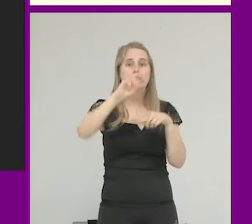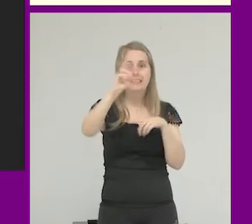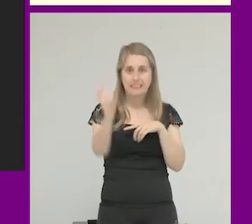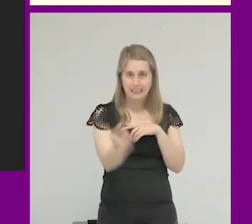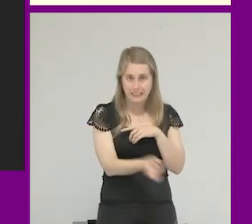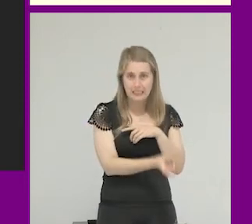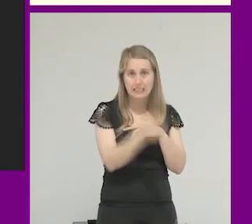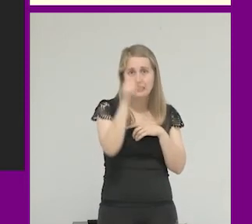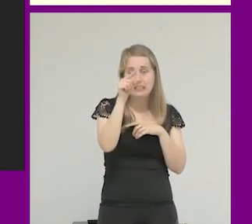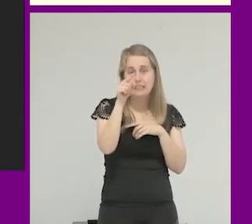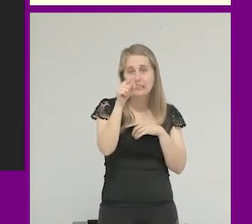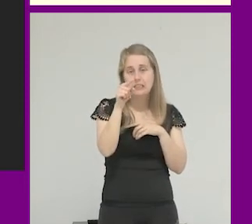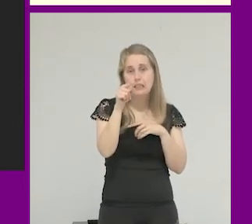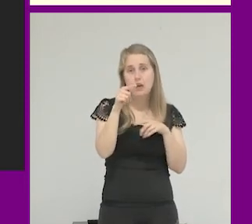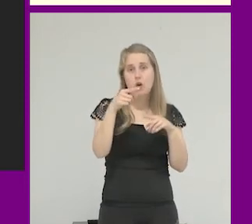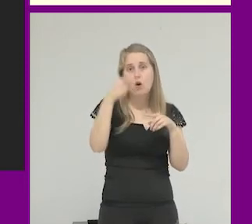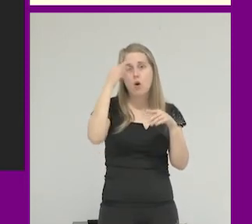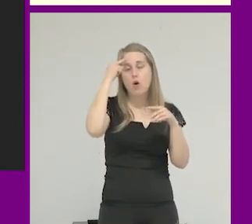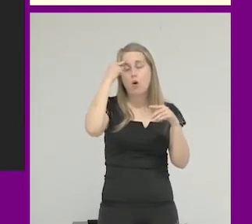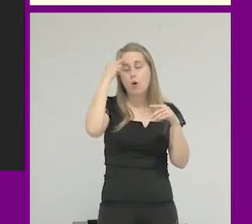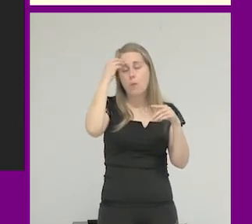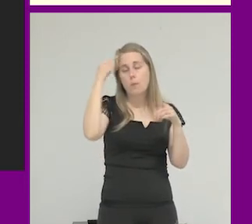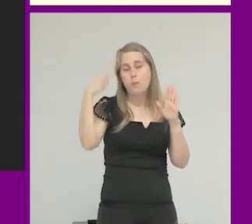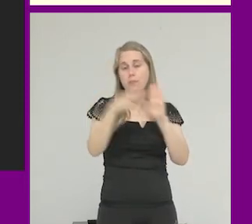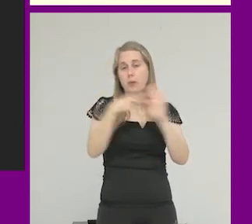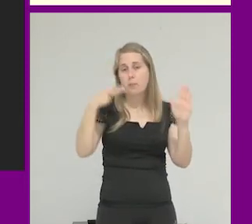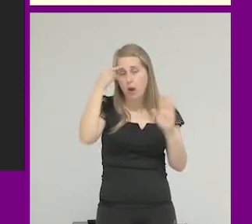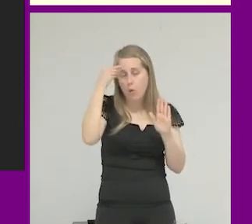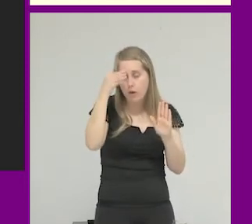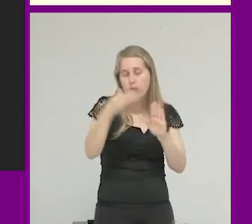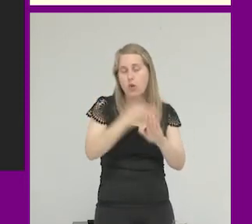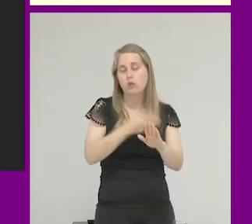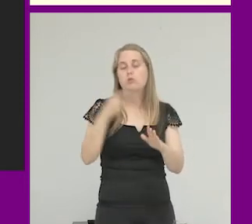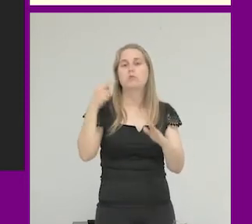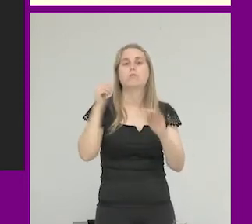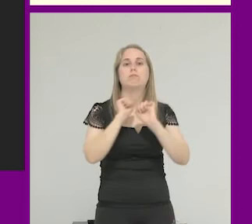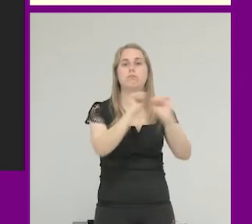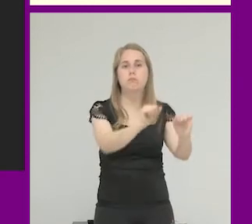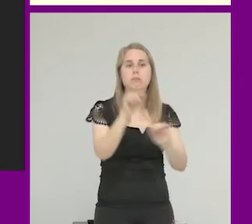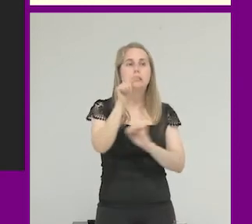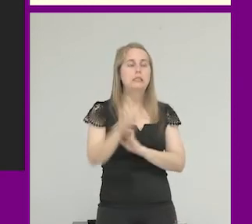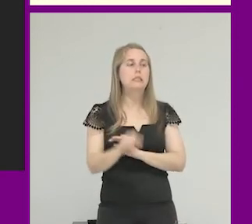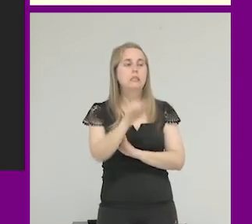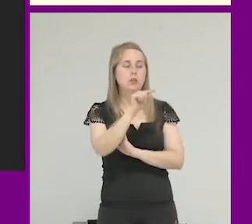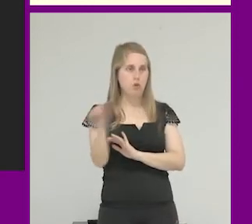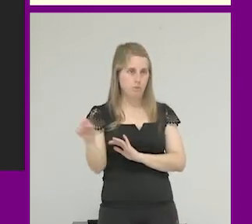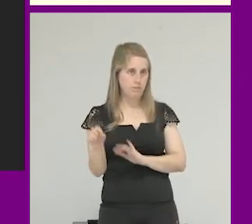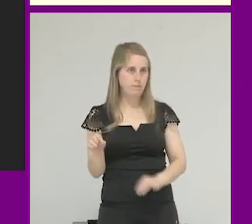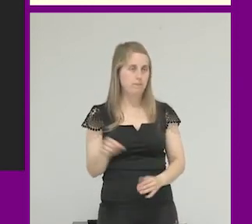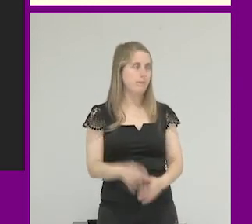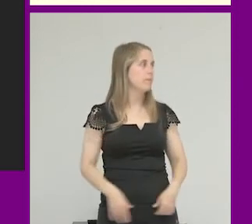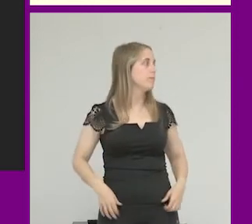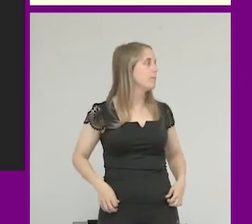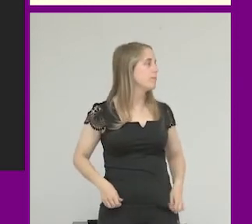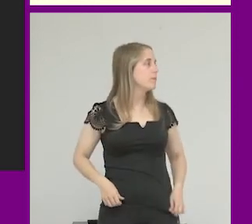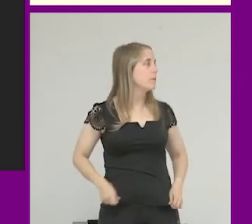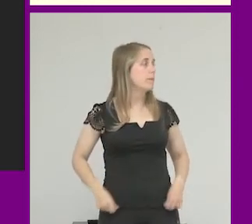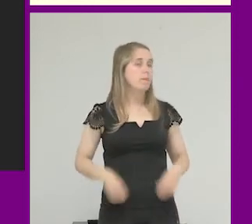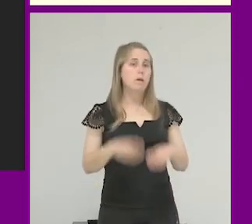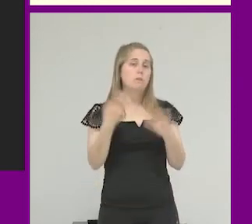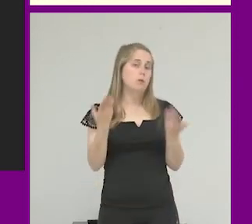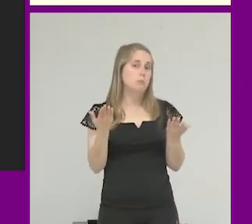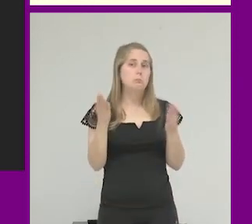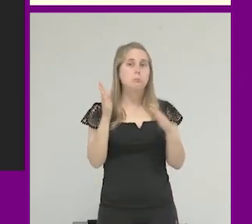duten aurreiritziak, bazterketak eta indarkeriak sortzen dituzten ikuspegi batetik. Eta gutxi direla